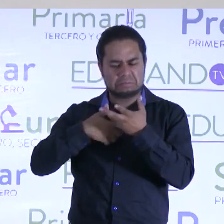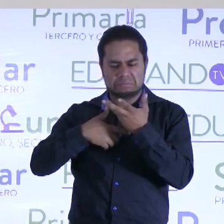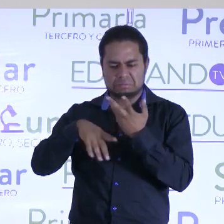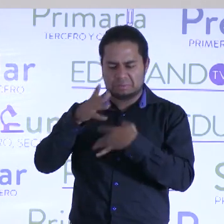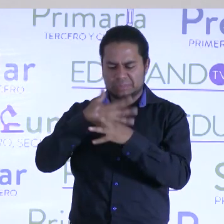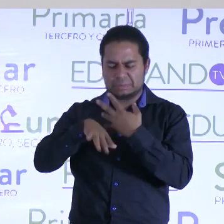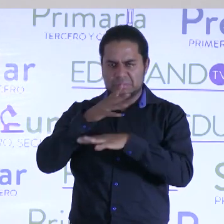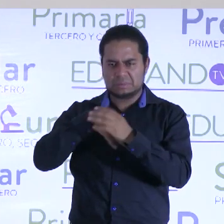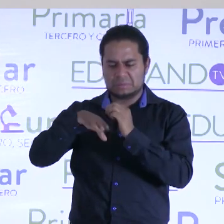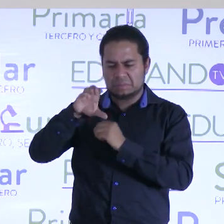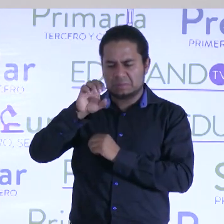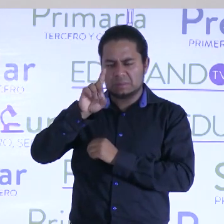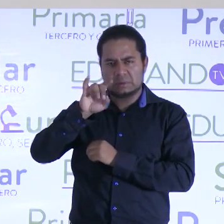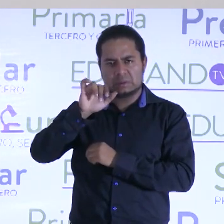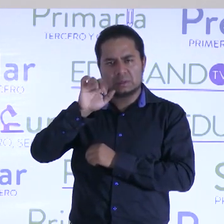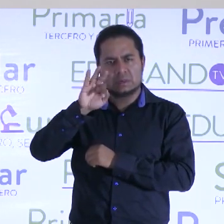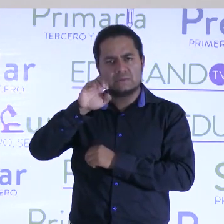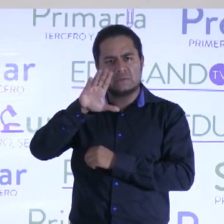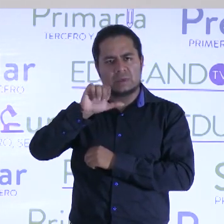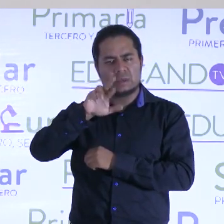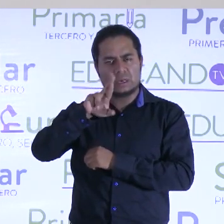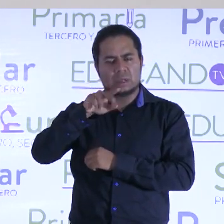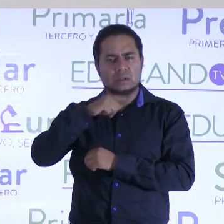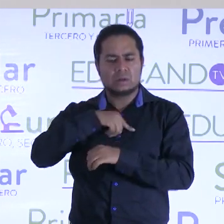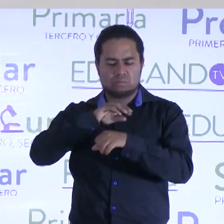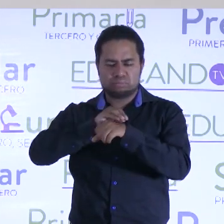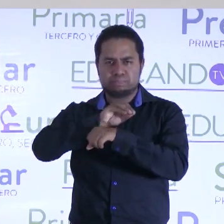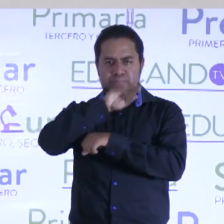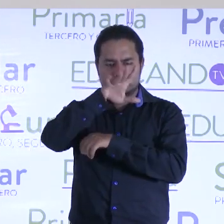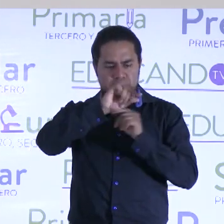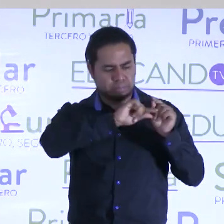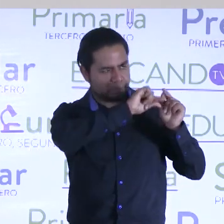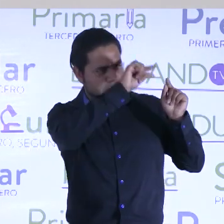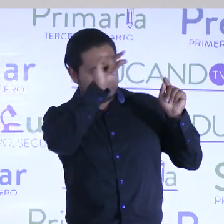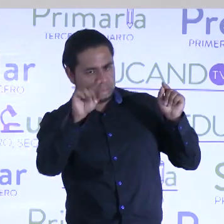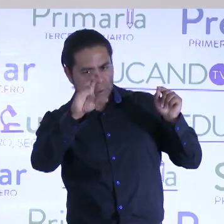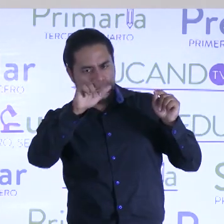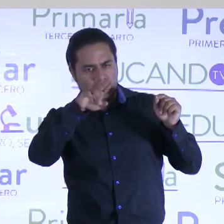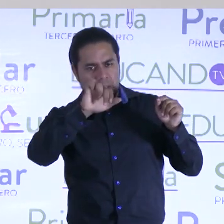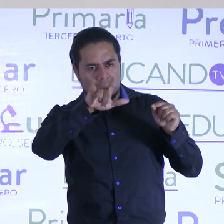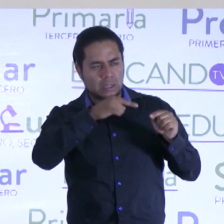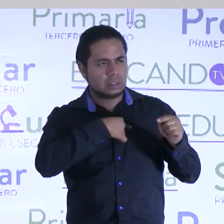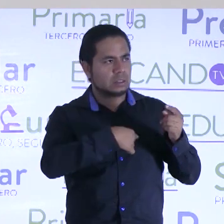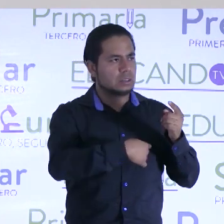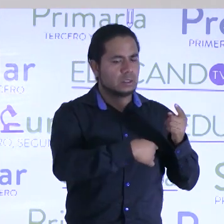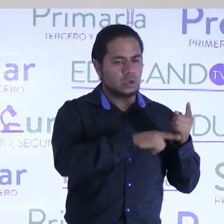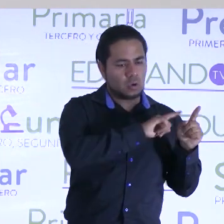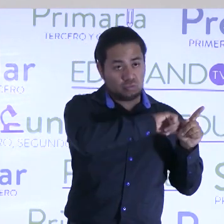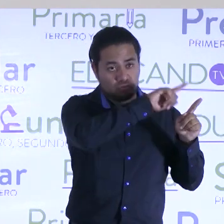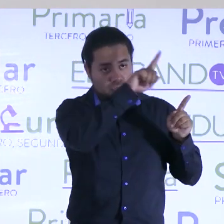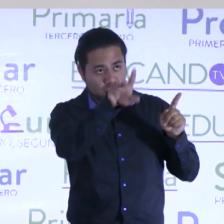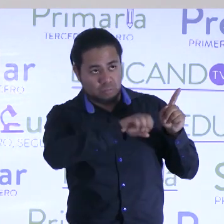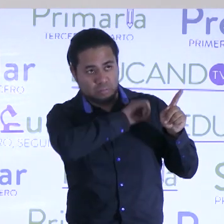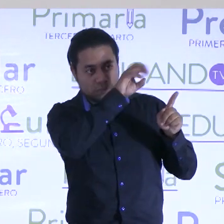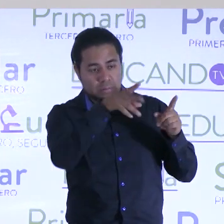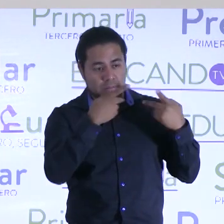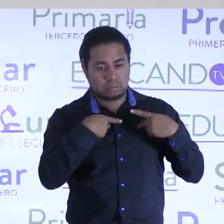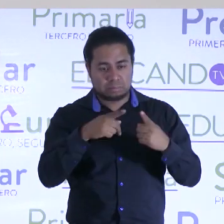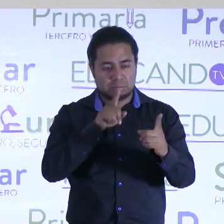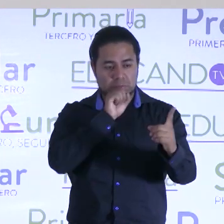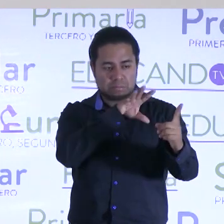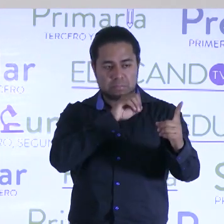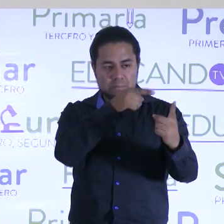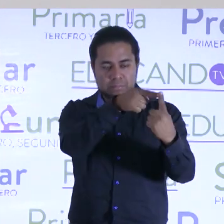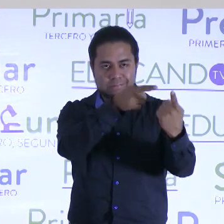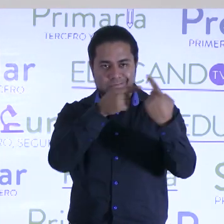Va a codificar un mensaje y lo va a mandar por un canal y lo va a recibir el receptor,